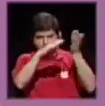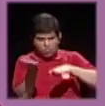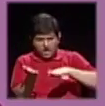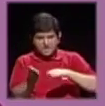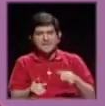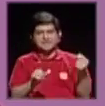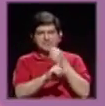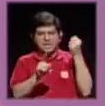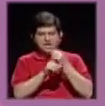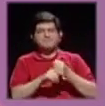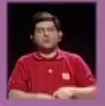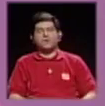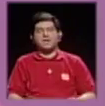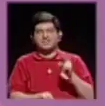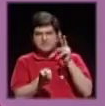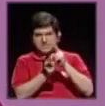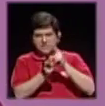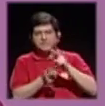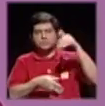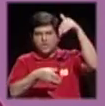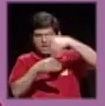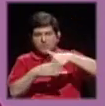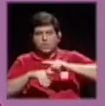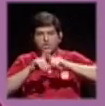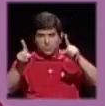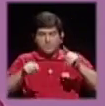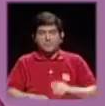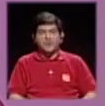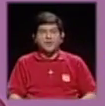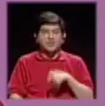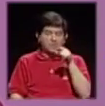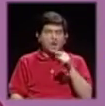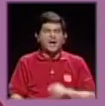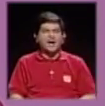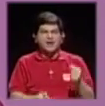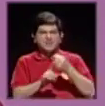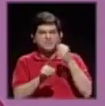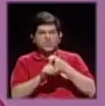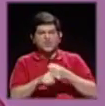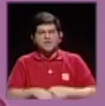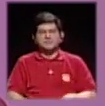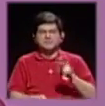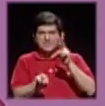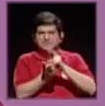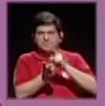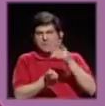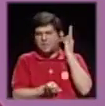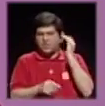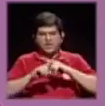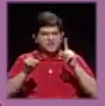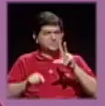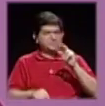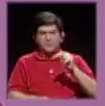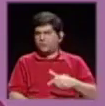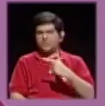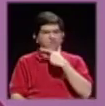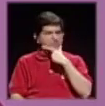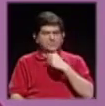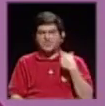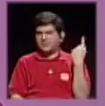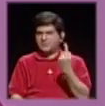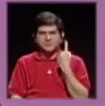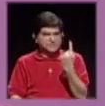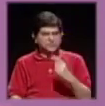hubo violencia sexual de por medio, pero que se miran violencia sexual hacia las mujeres, pero que no se identifican como lesbianas, que